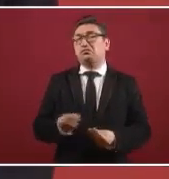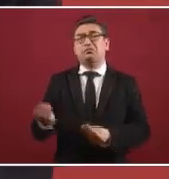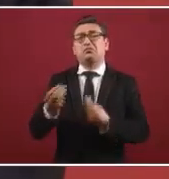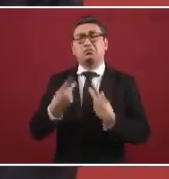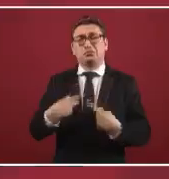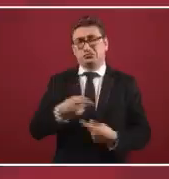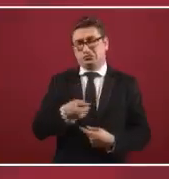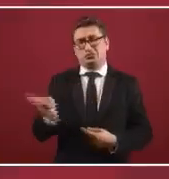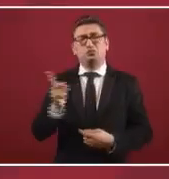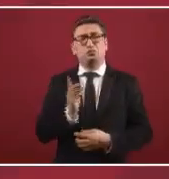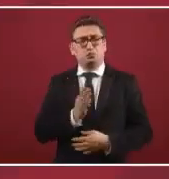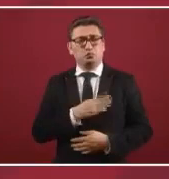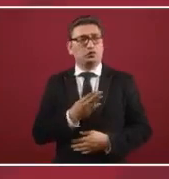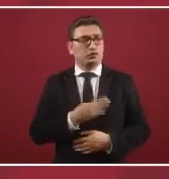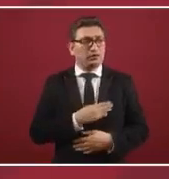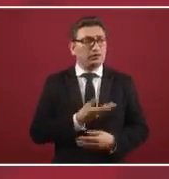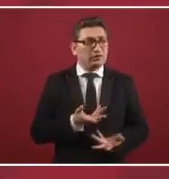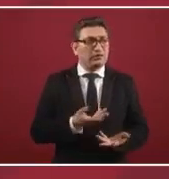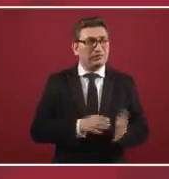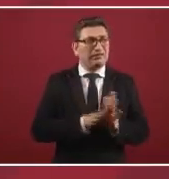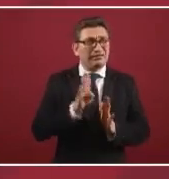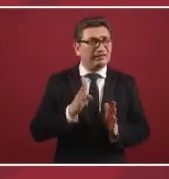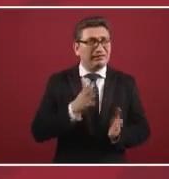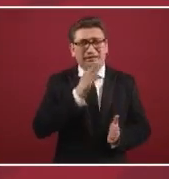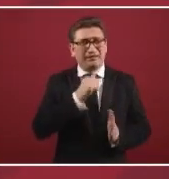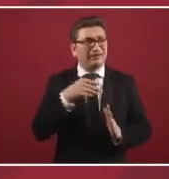fe se dejó llevar por eso.